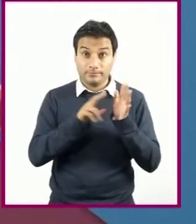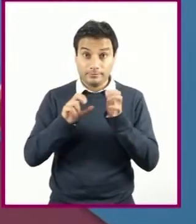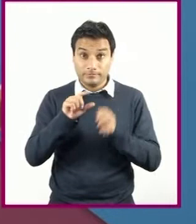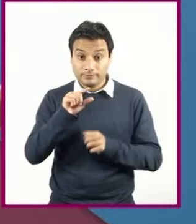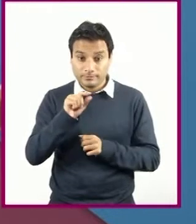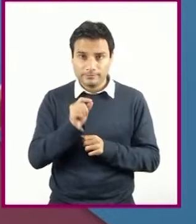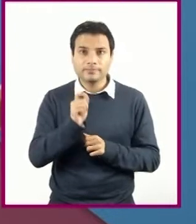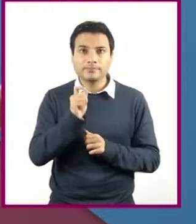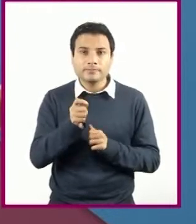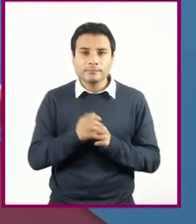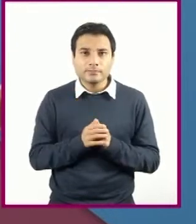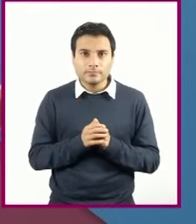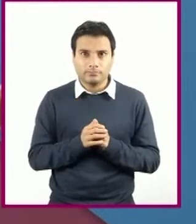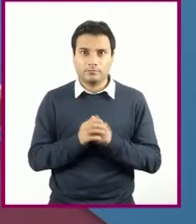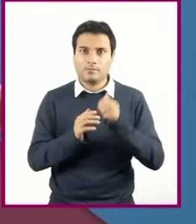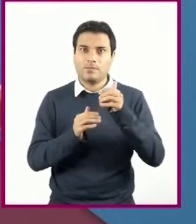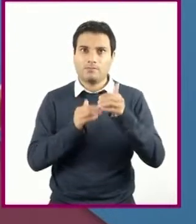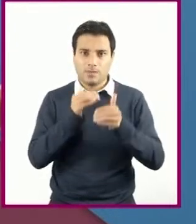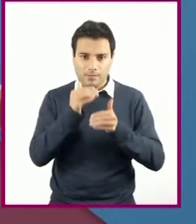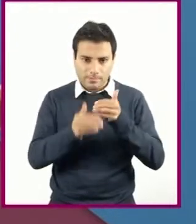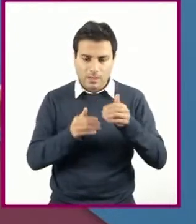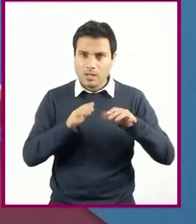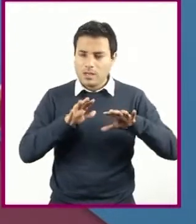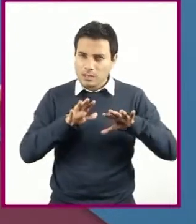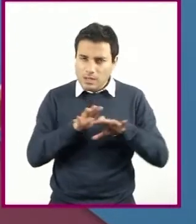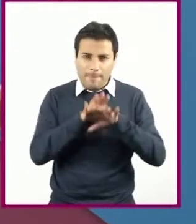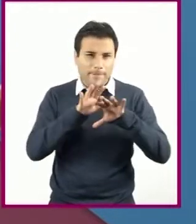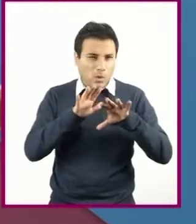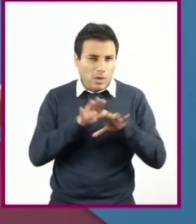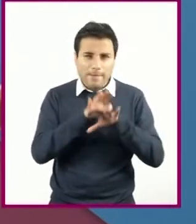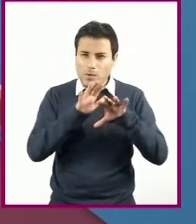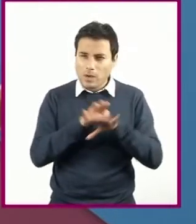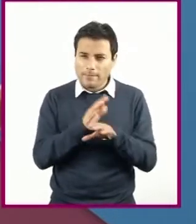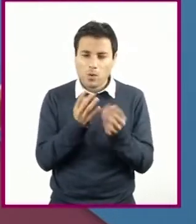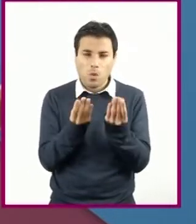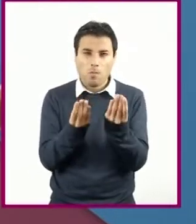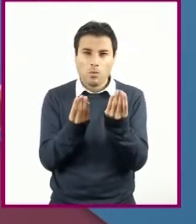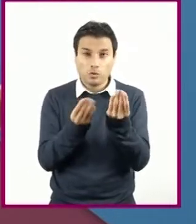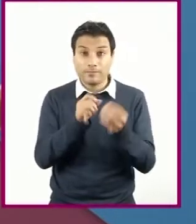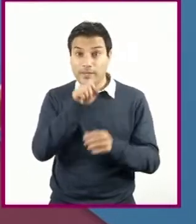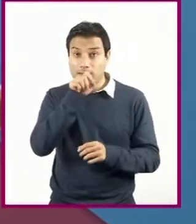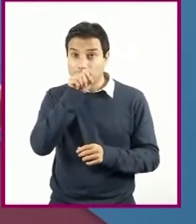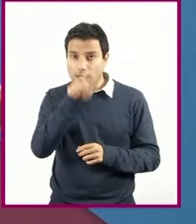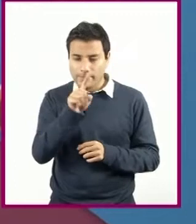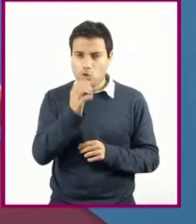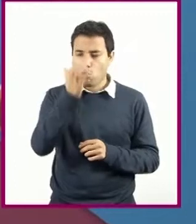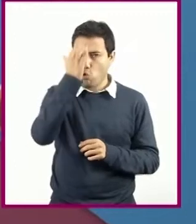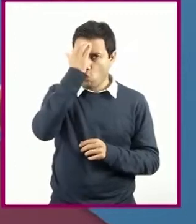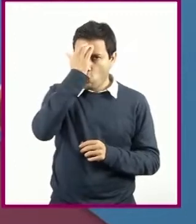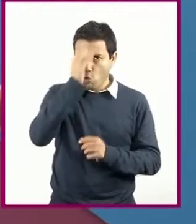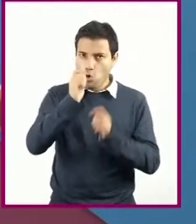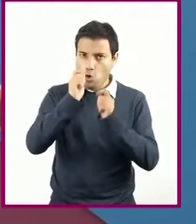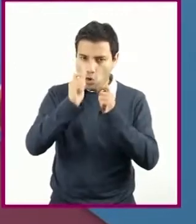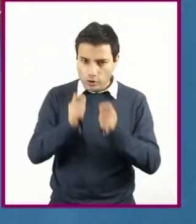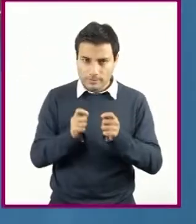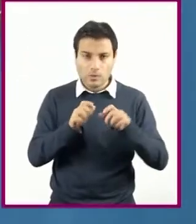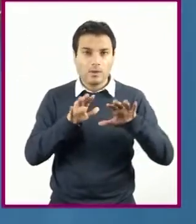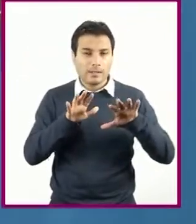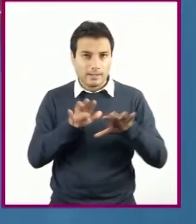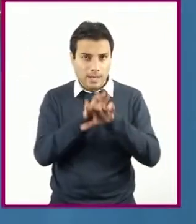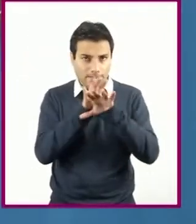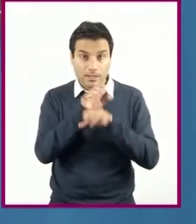la linealidad del cambio. En términos materiales, así como del conocimiento y de la capacidad para transformar